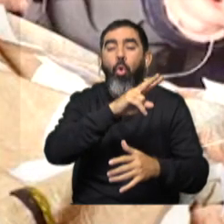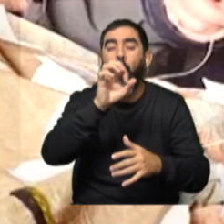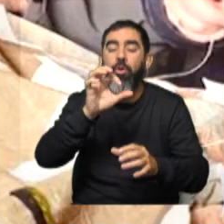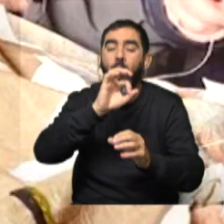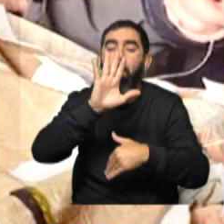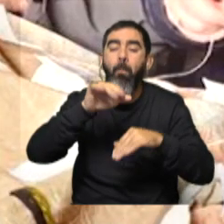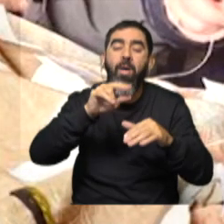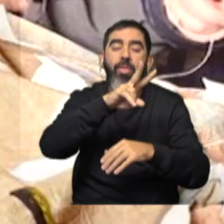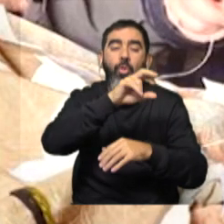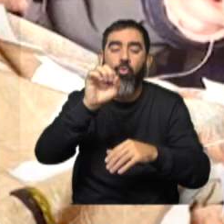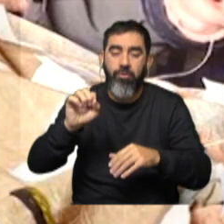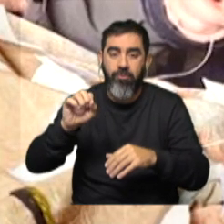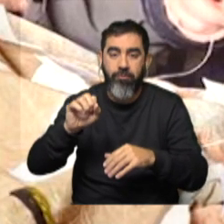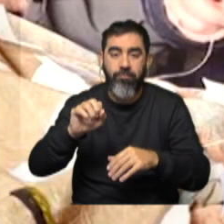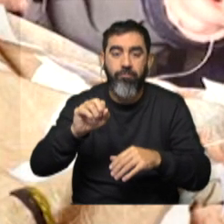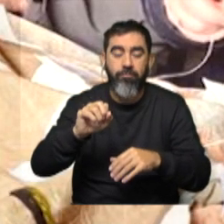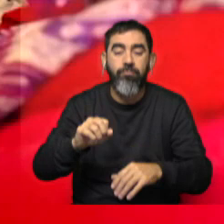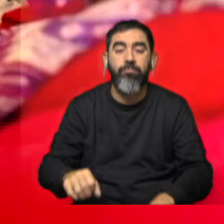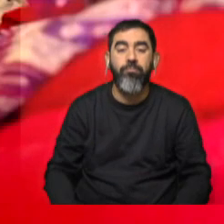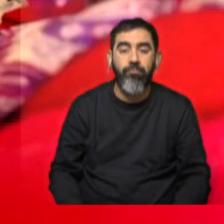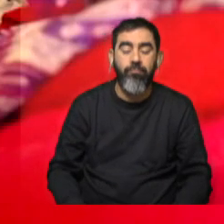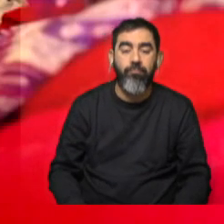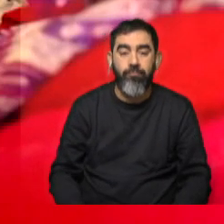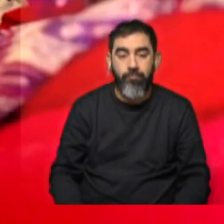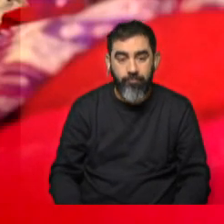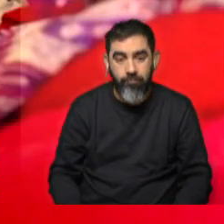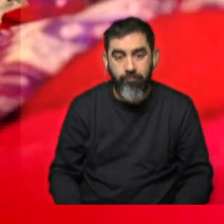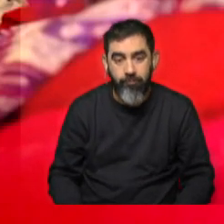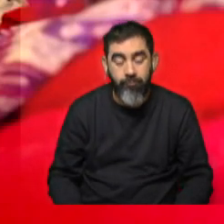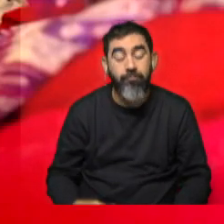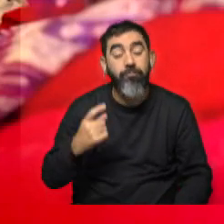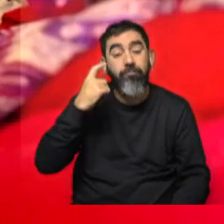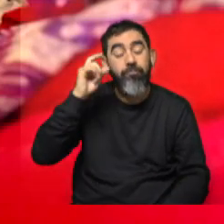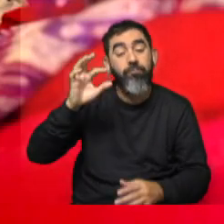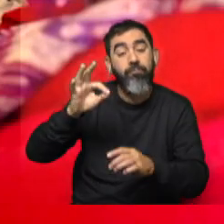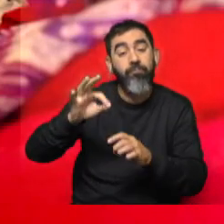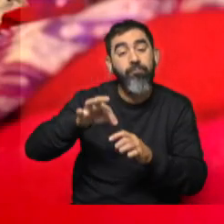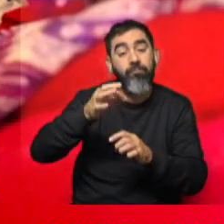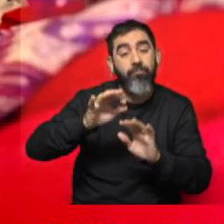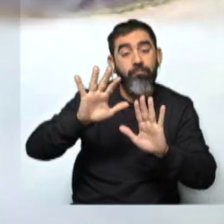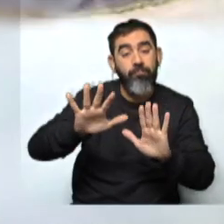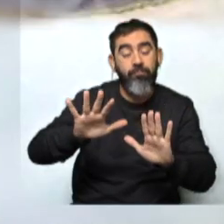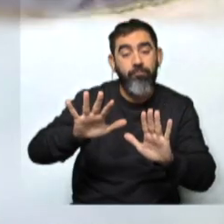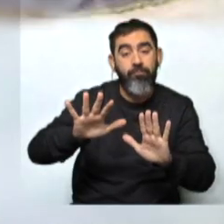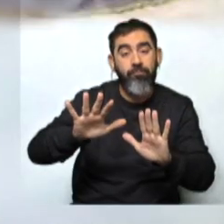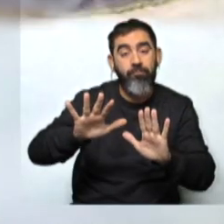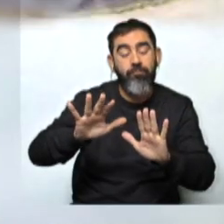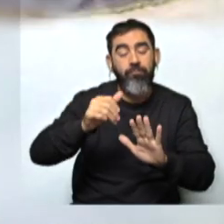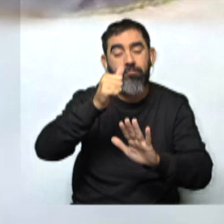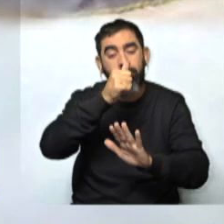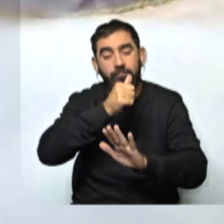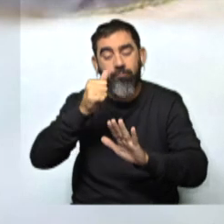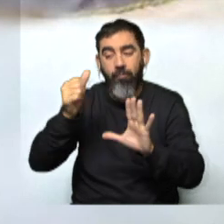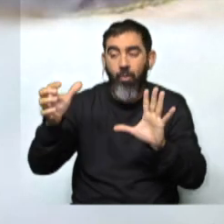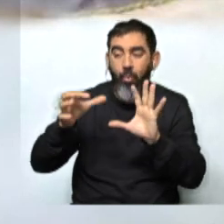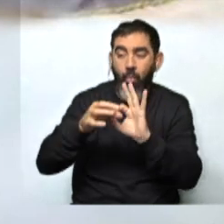de 200, entonces es una cosa simbólica. Y después la idea de coser tiene esa cosa de reparar, de unir,